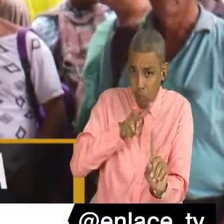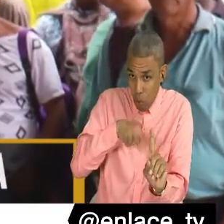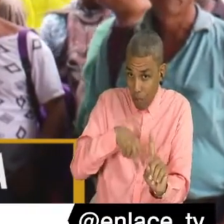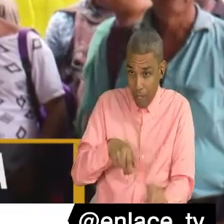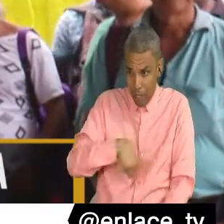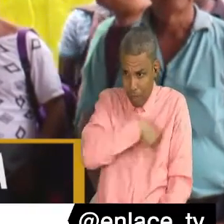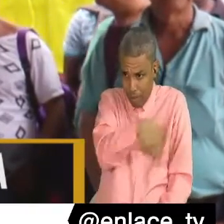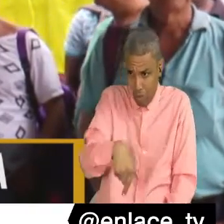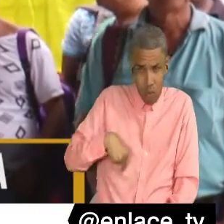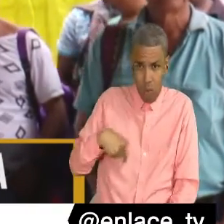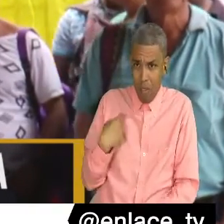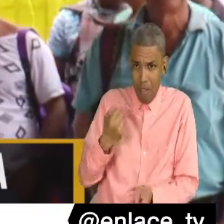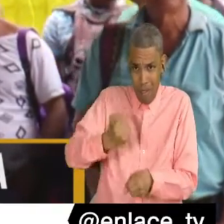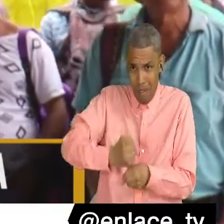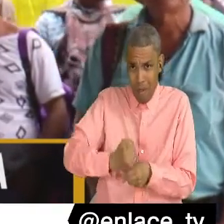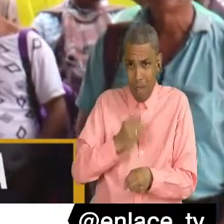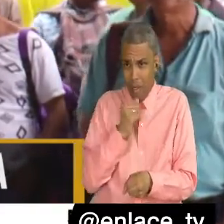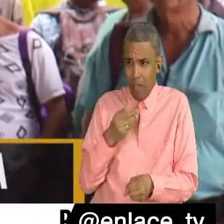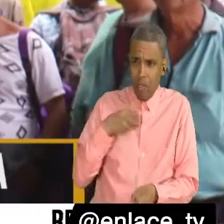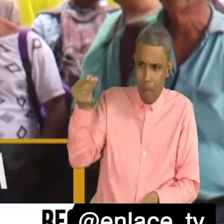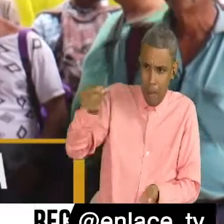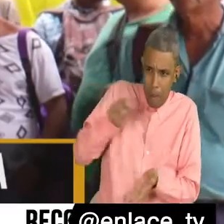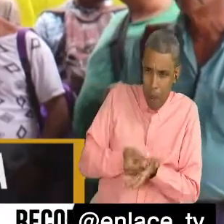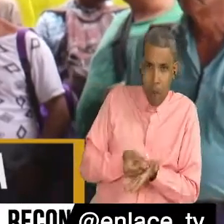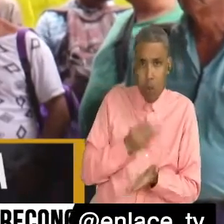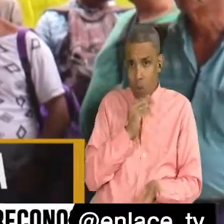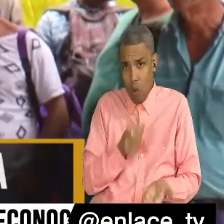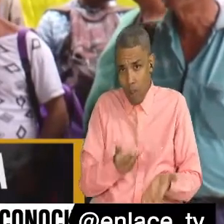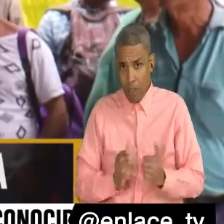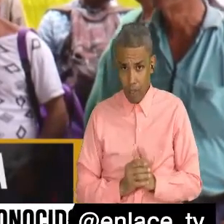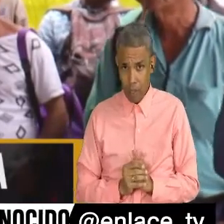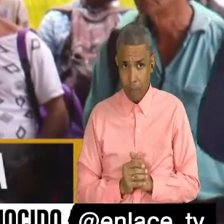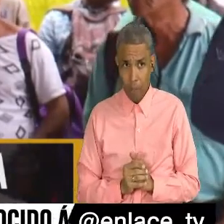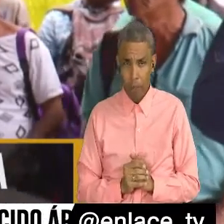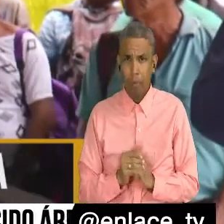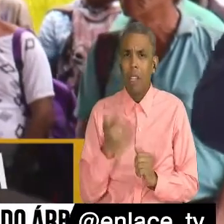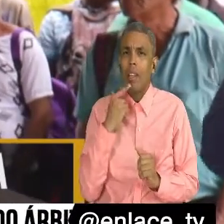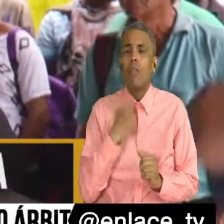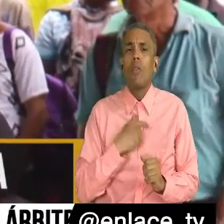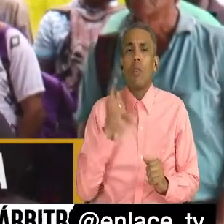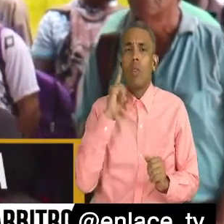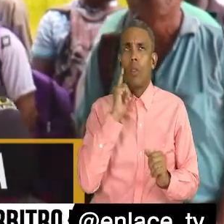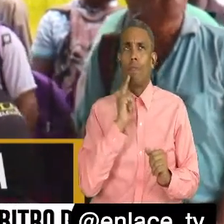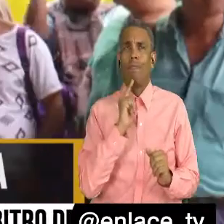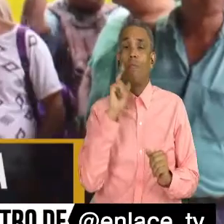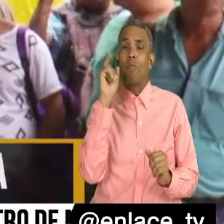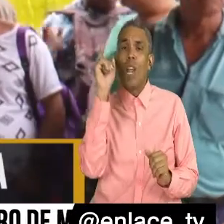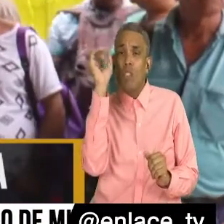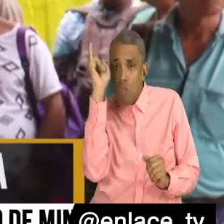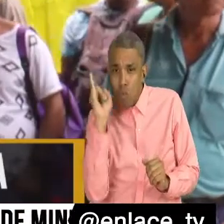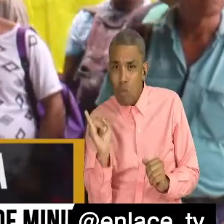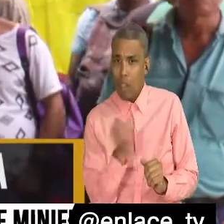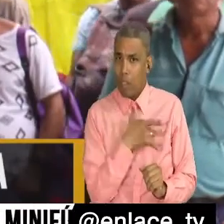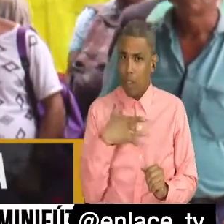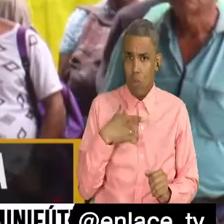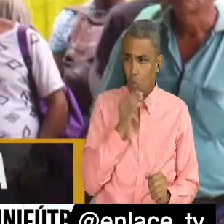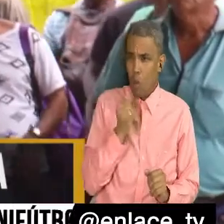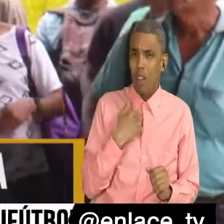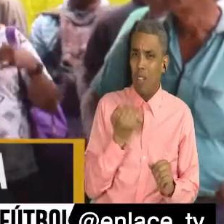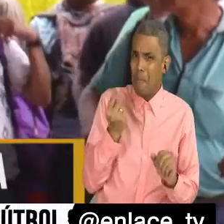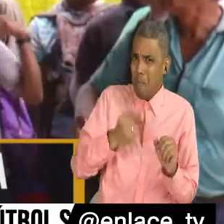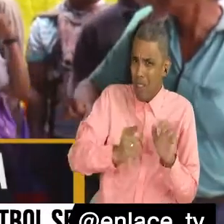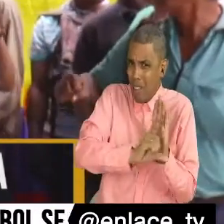o sea, totalmente una precarización laboral. No tienen seguridad social y otras cosas de ley. Viéndole a estos señores,